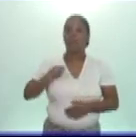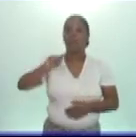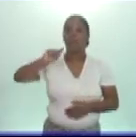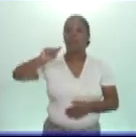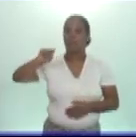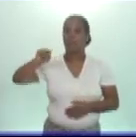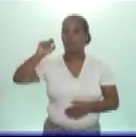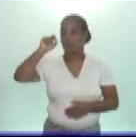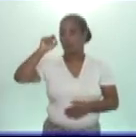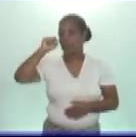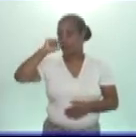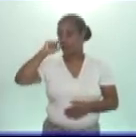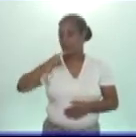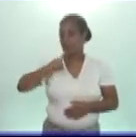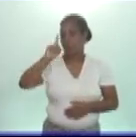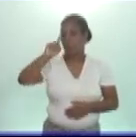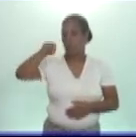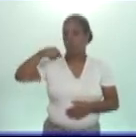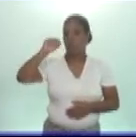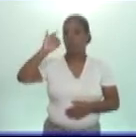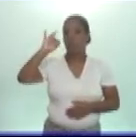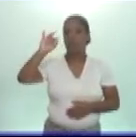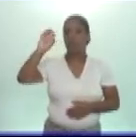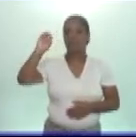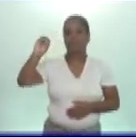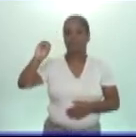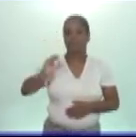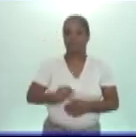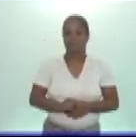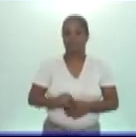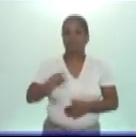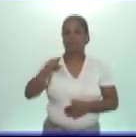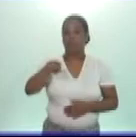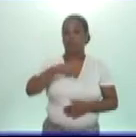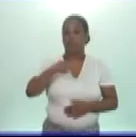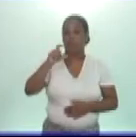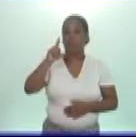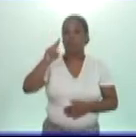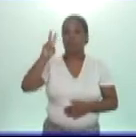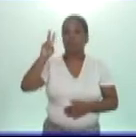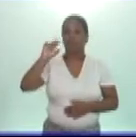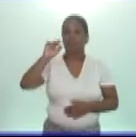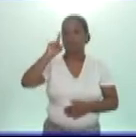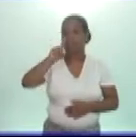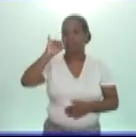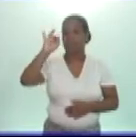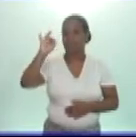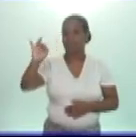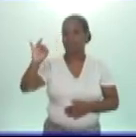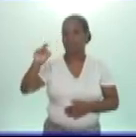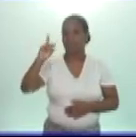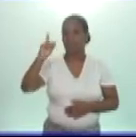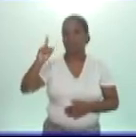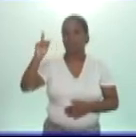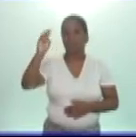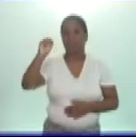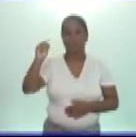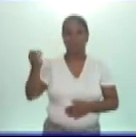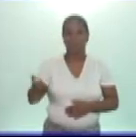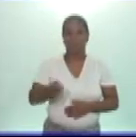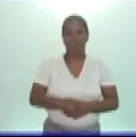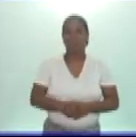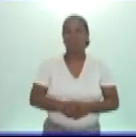1,70, porque estos son 17 décimos, que cuando le agrego los ceros a la derecha me quedaría 170